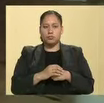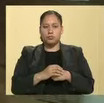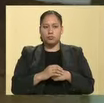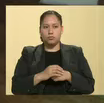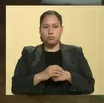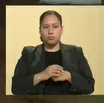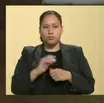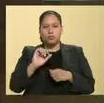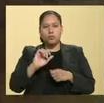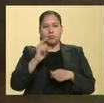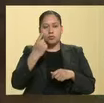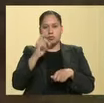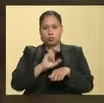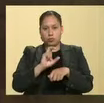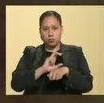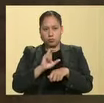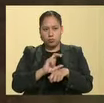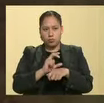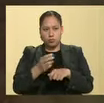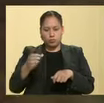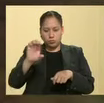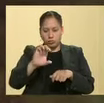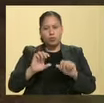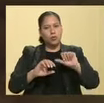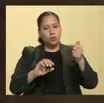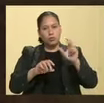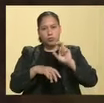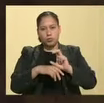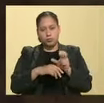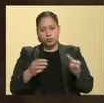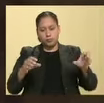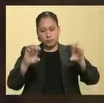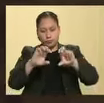Luego un huevo. Le ponemos otro huevo.